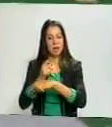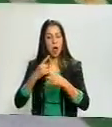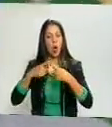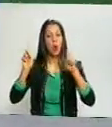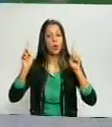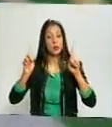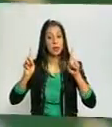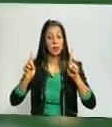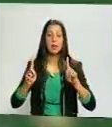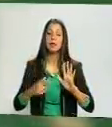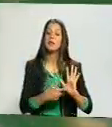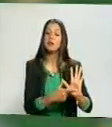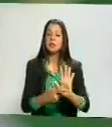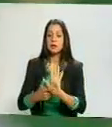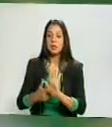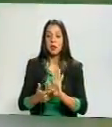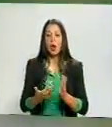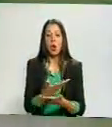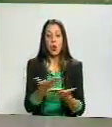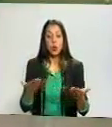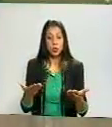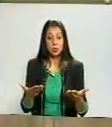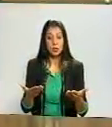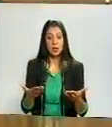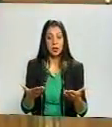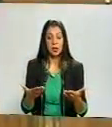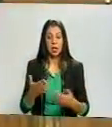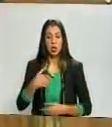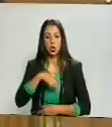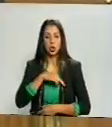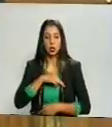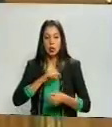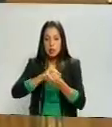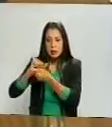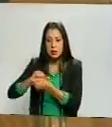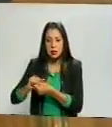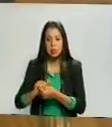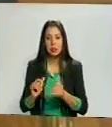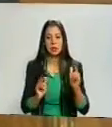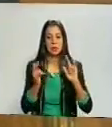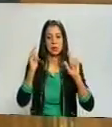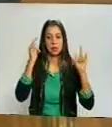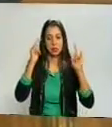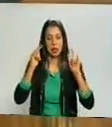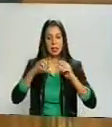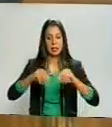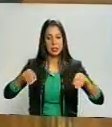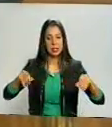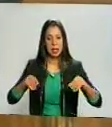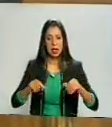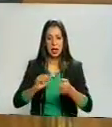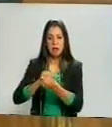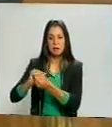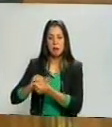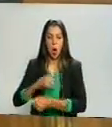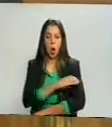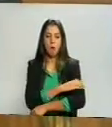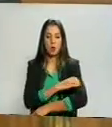ante ustedes constituyentistas, nosotros no vamos a destruir 111 kilómetros cuadrados del territorio, como algunos